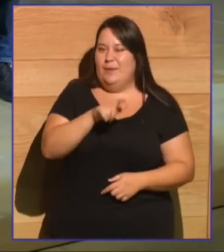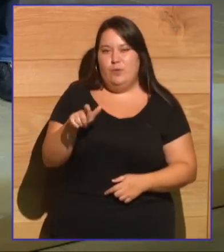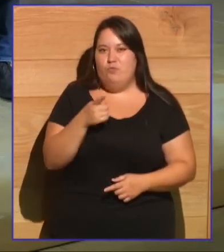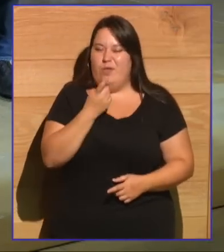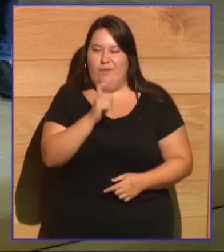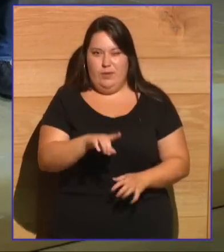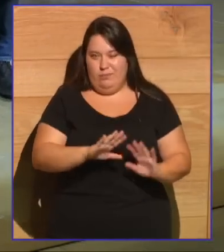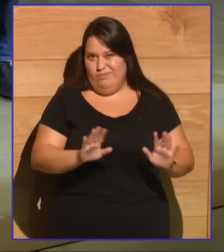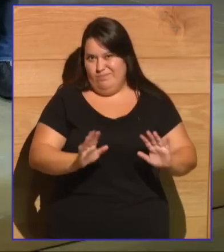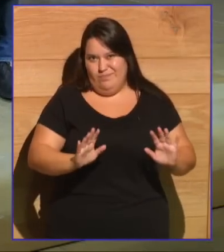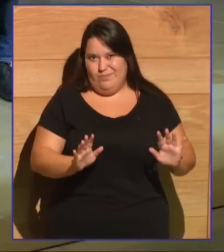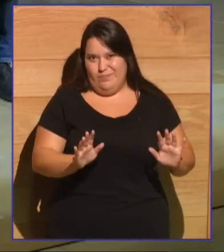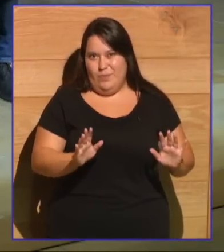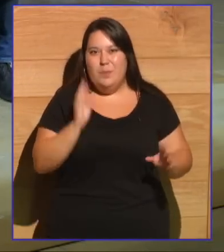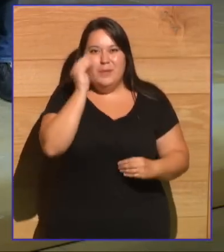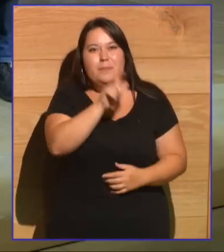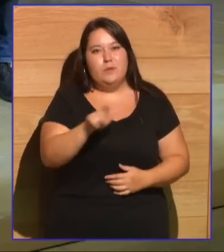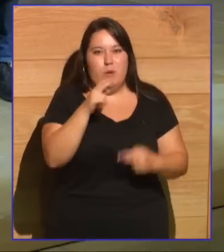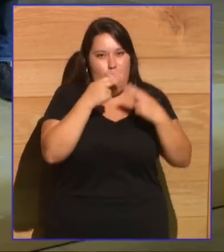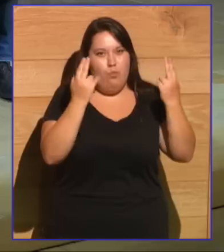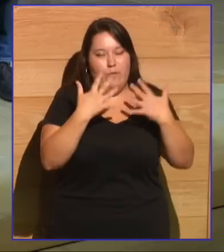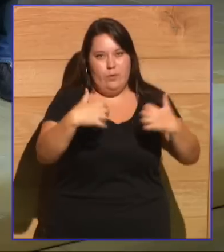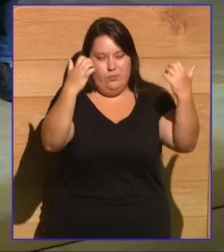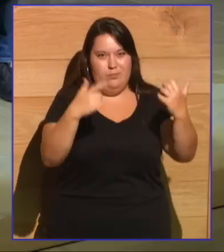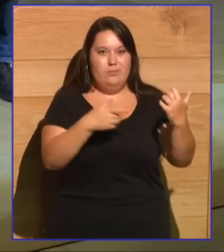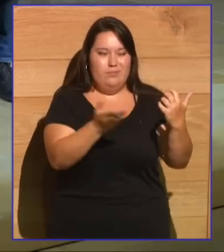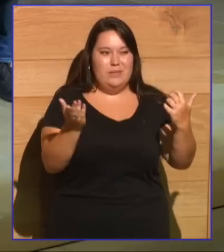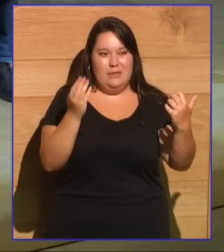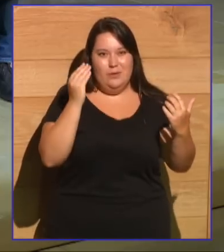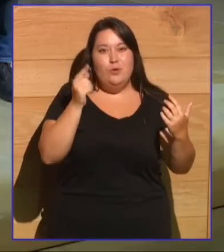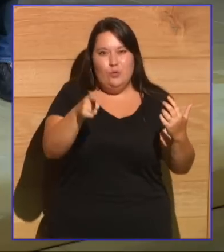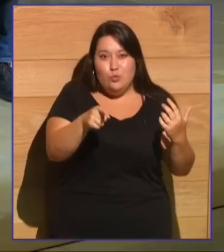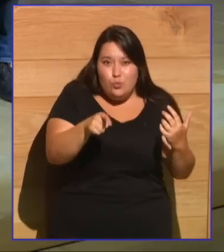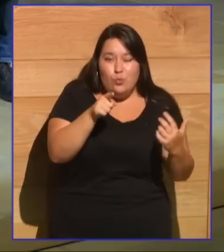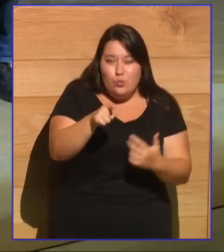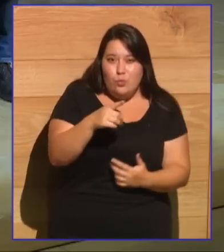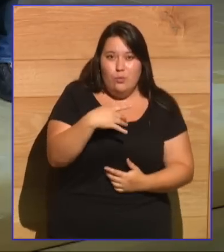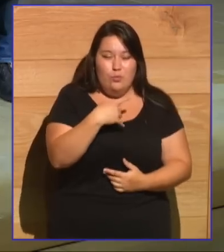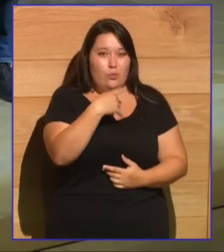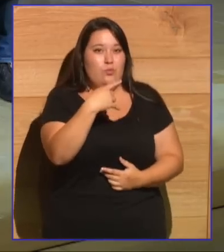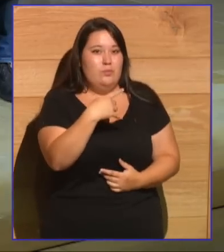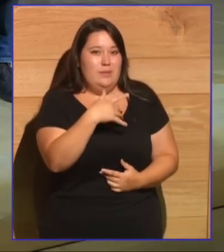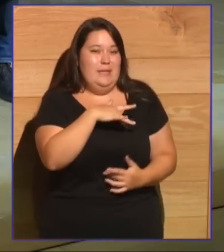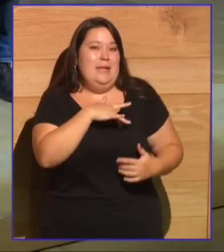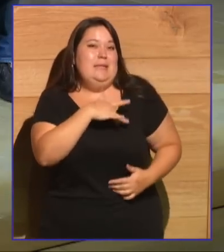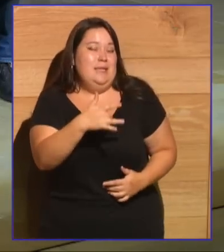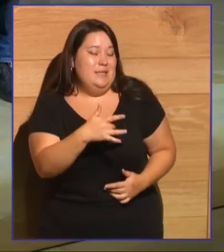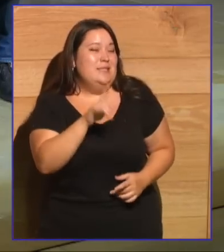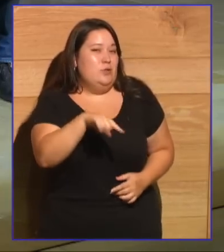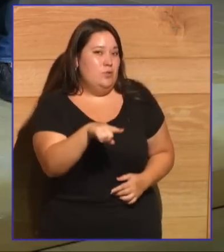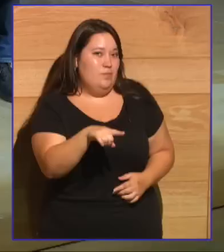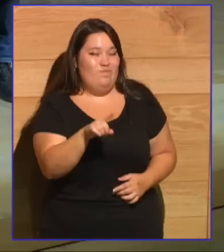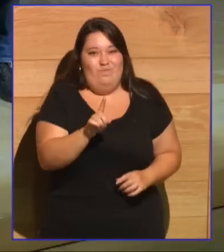tiene por qué no empiezan los oyentes por ejemplo vale tú quieres a los oyentes a sea o no uno a uno no claro